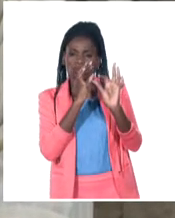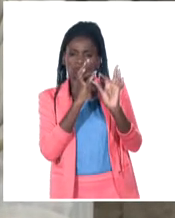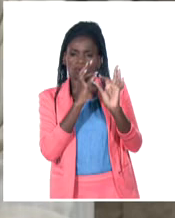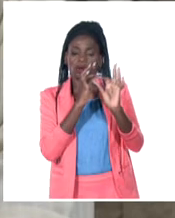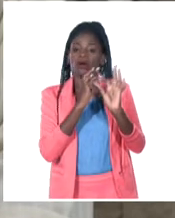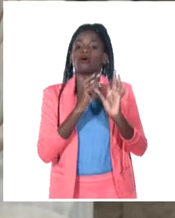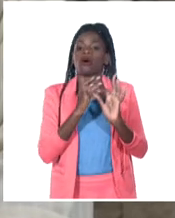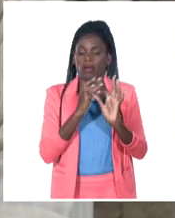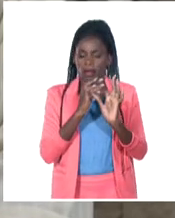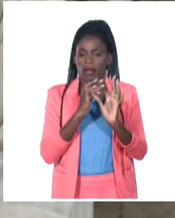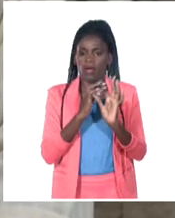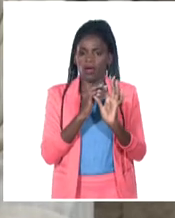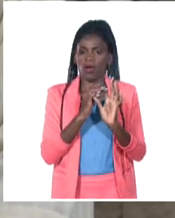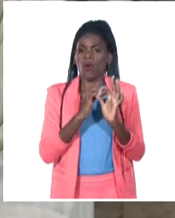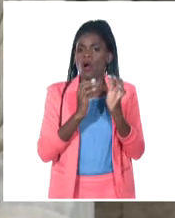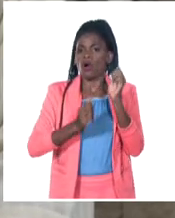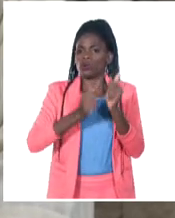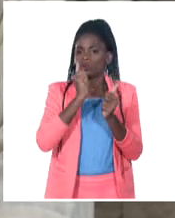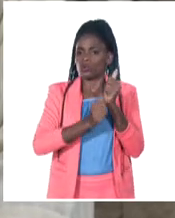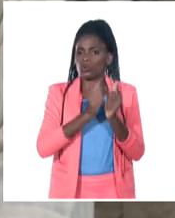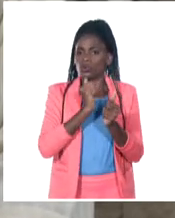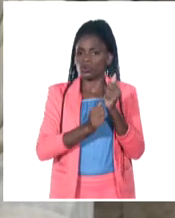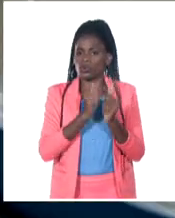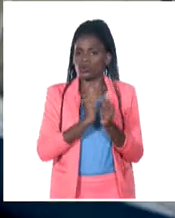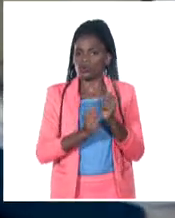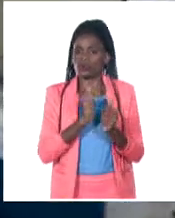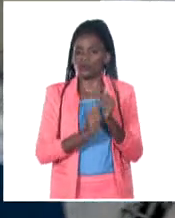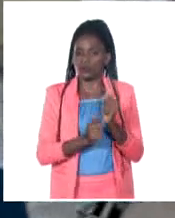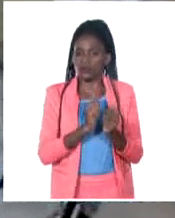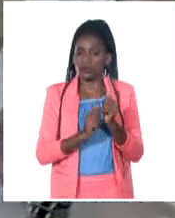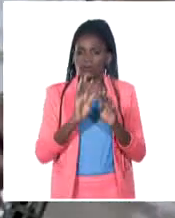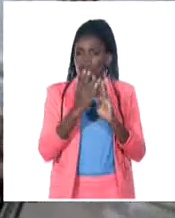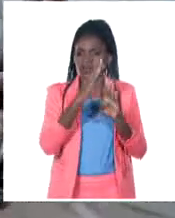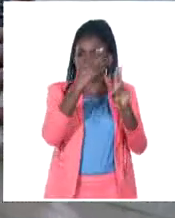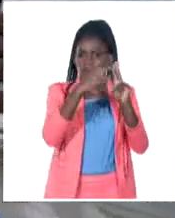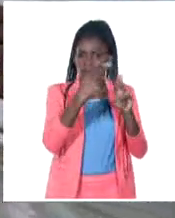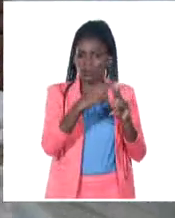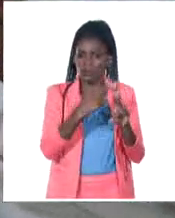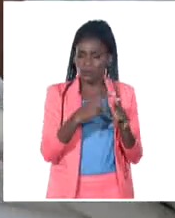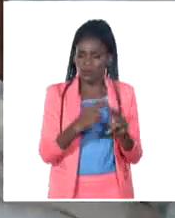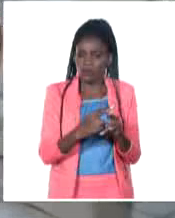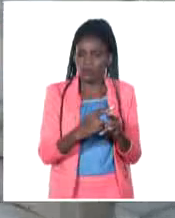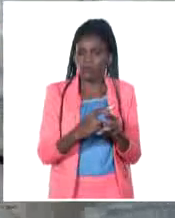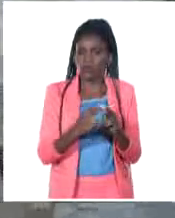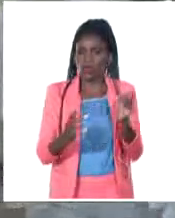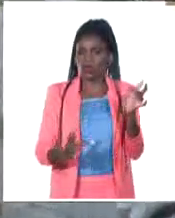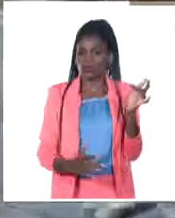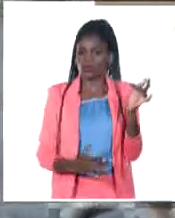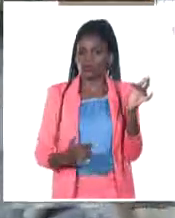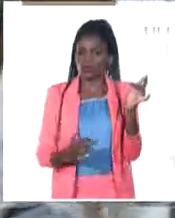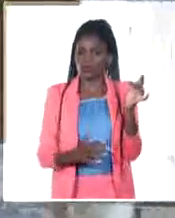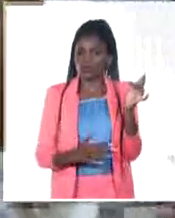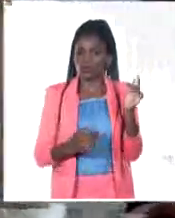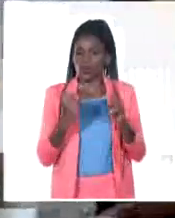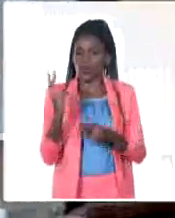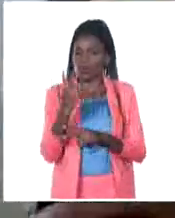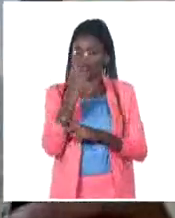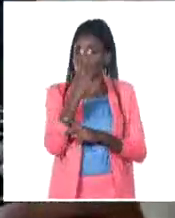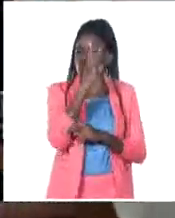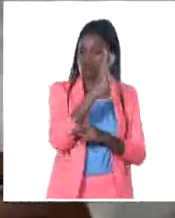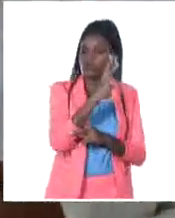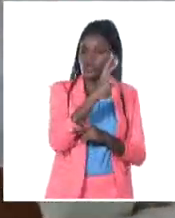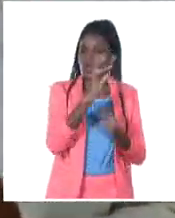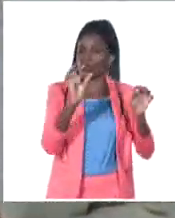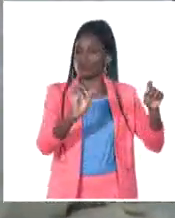cornetín, un güiro, un timbal de orejas, el contrabajo y dos o tres violines.